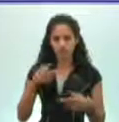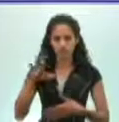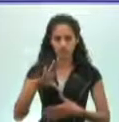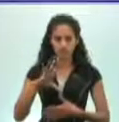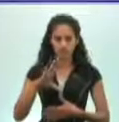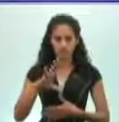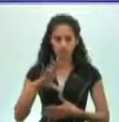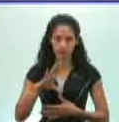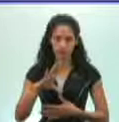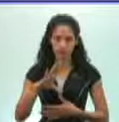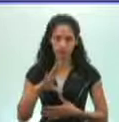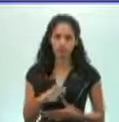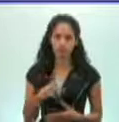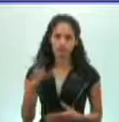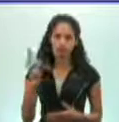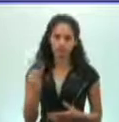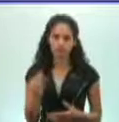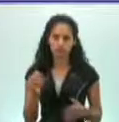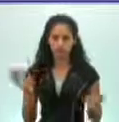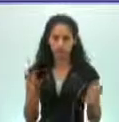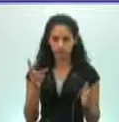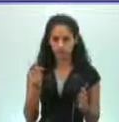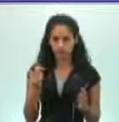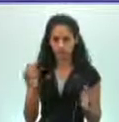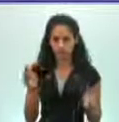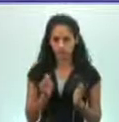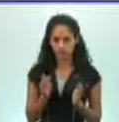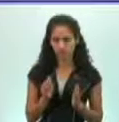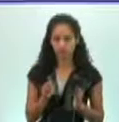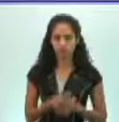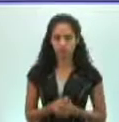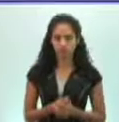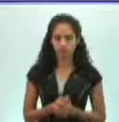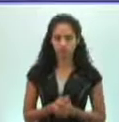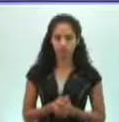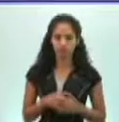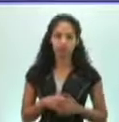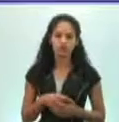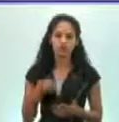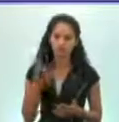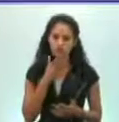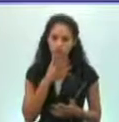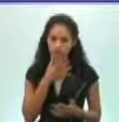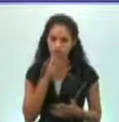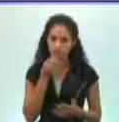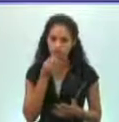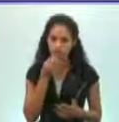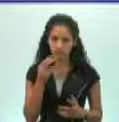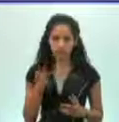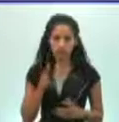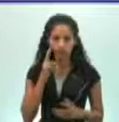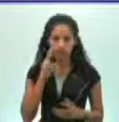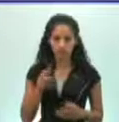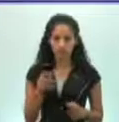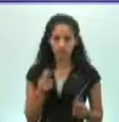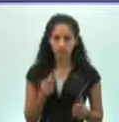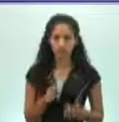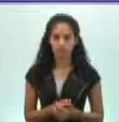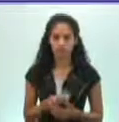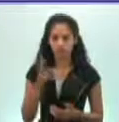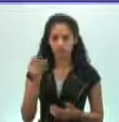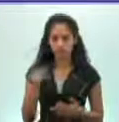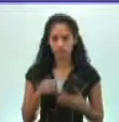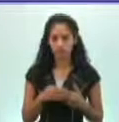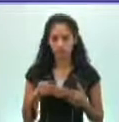Américas? ¿Cuál fue la región que menos aportó? Una vez más, para que puedas seguir comparando. ¿Y en cuántos dólares